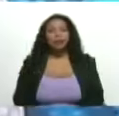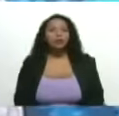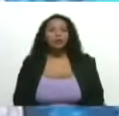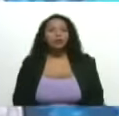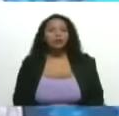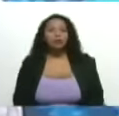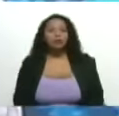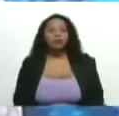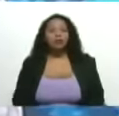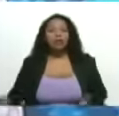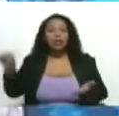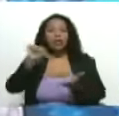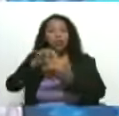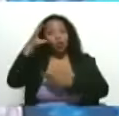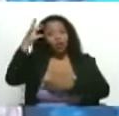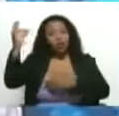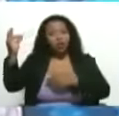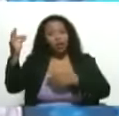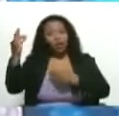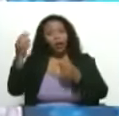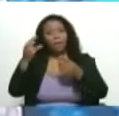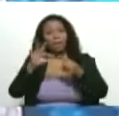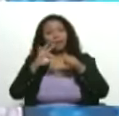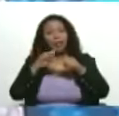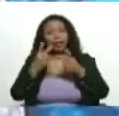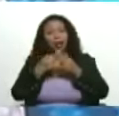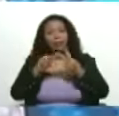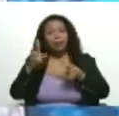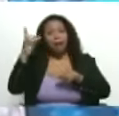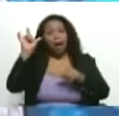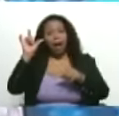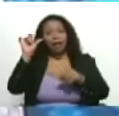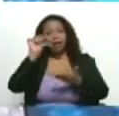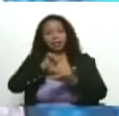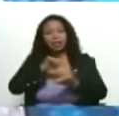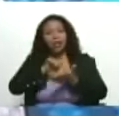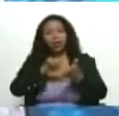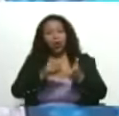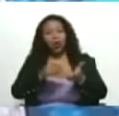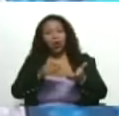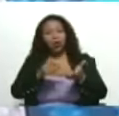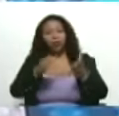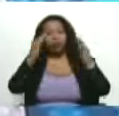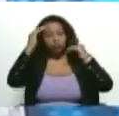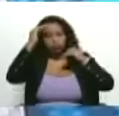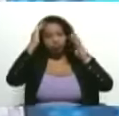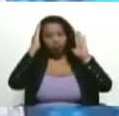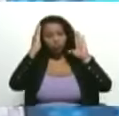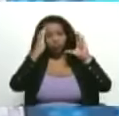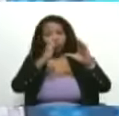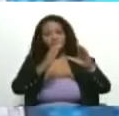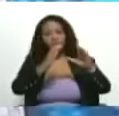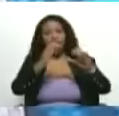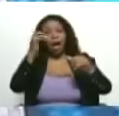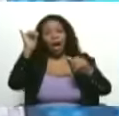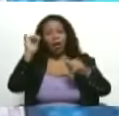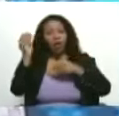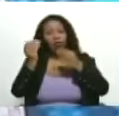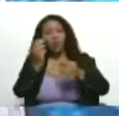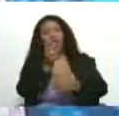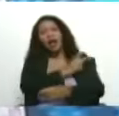El Consejo Especial por la Paz tendrá un núcleo dirigente fundamental que tendrá como